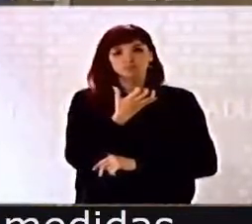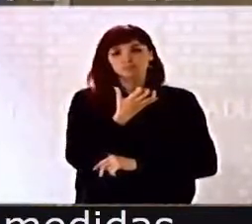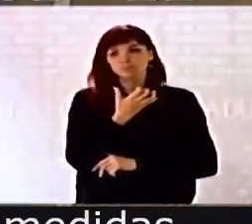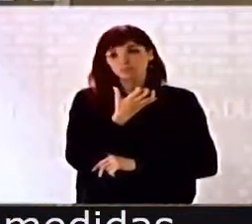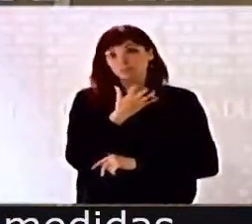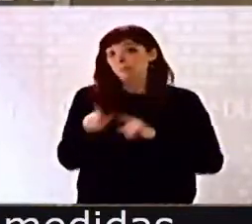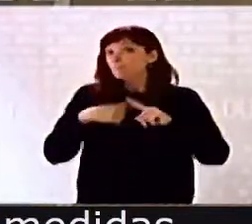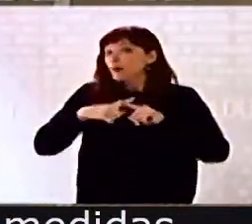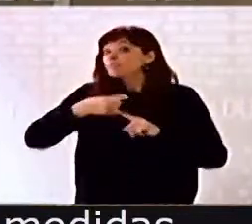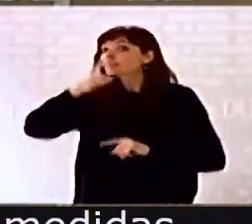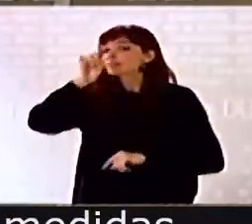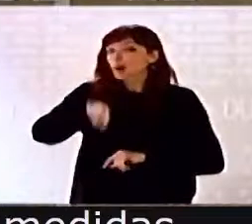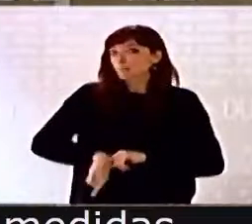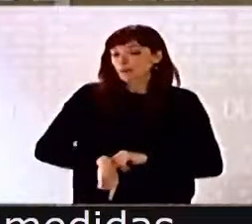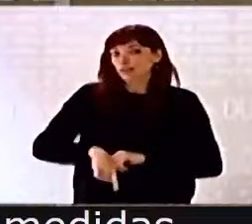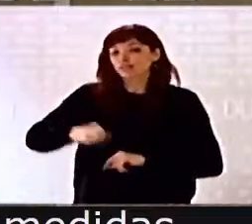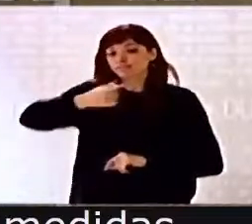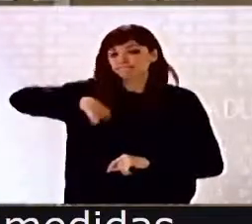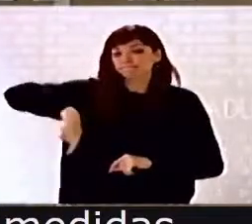y tenemos, además,